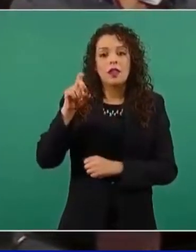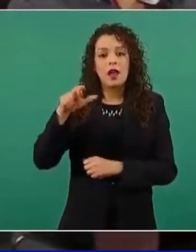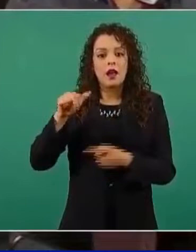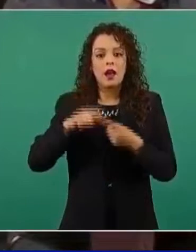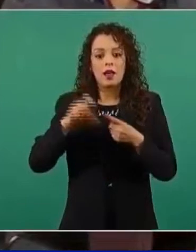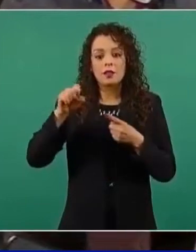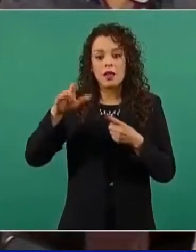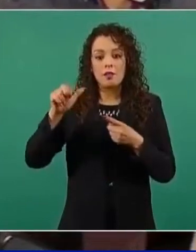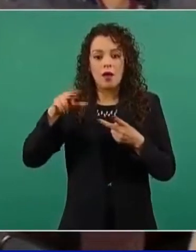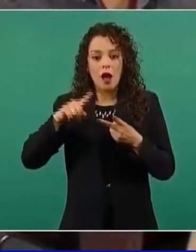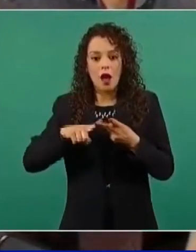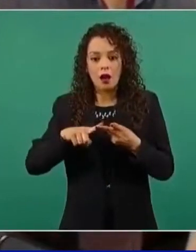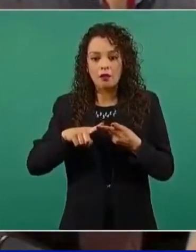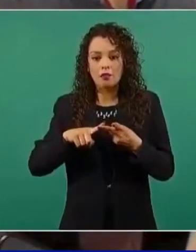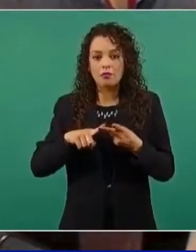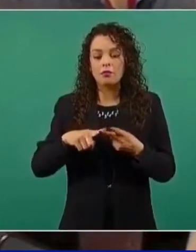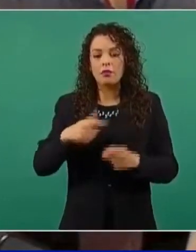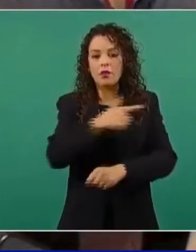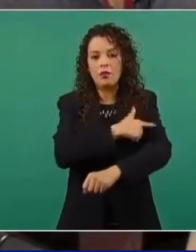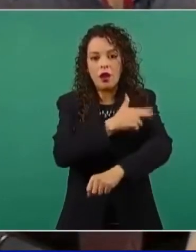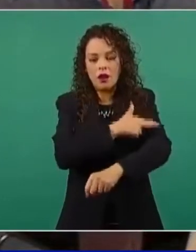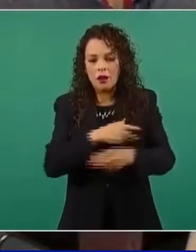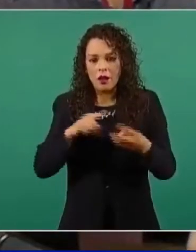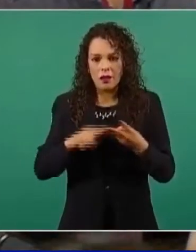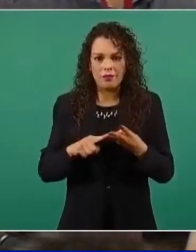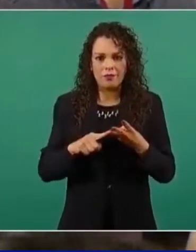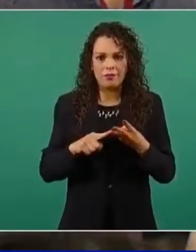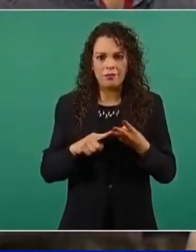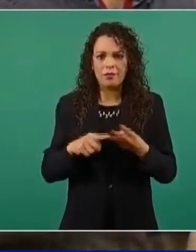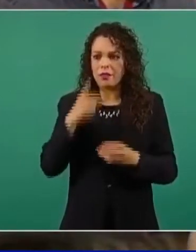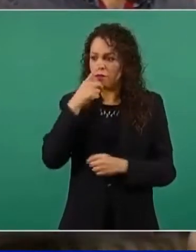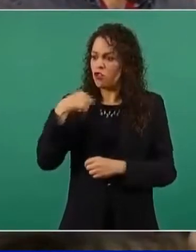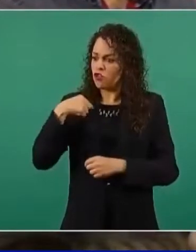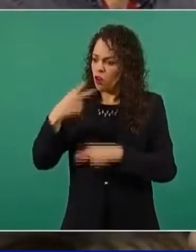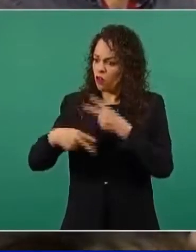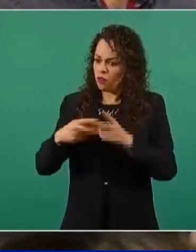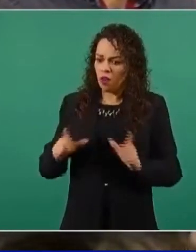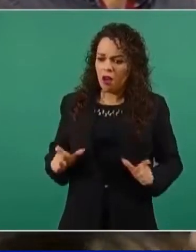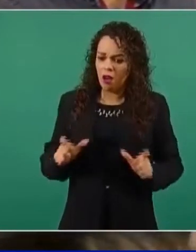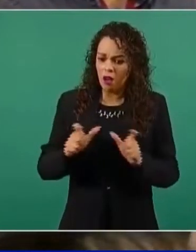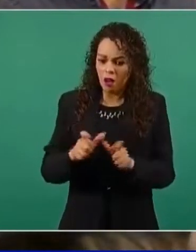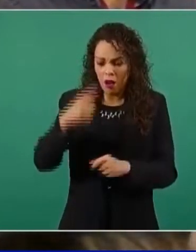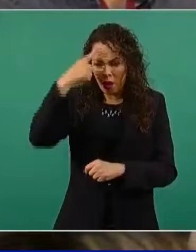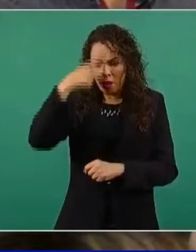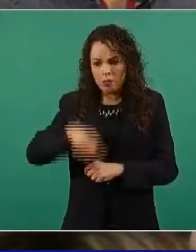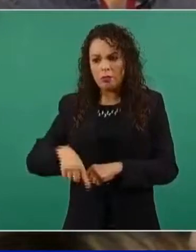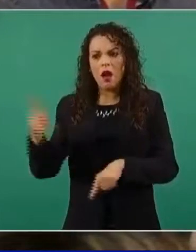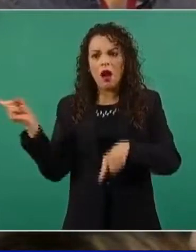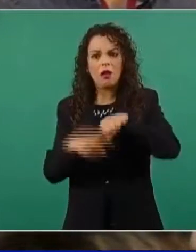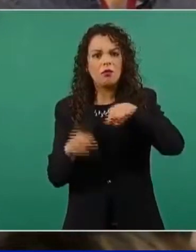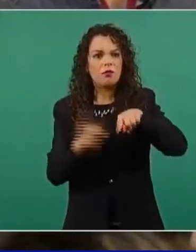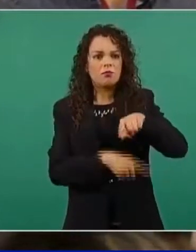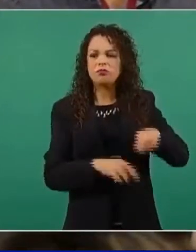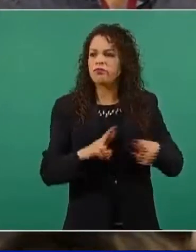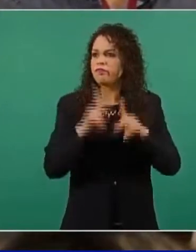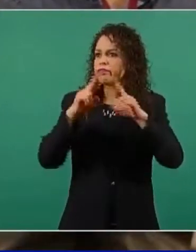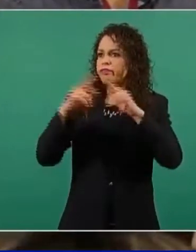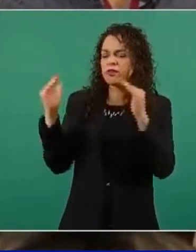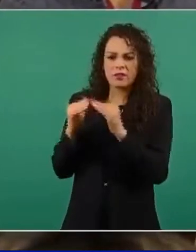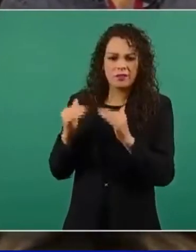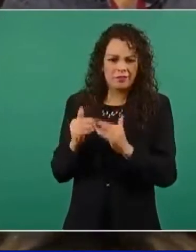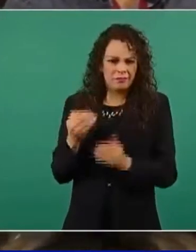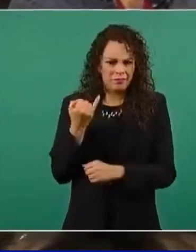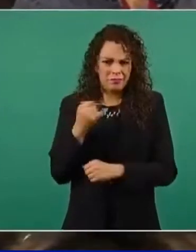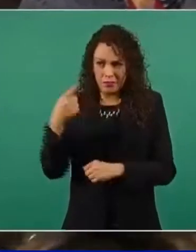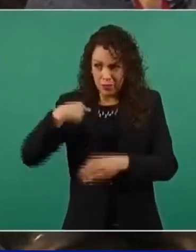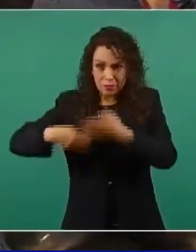destruido 40 casas. O sea, así de inverosímiles son las carpetas de investigación abiertas en mi contra, pero que como